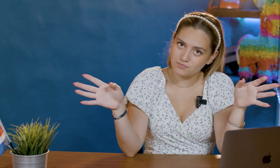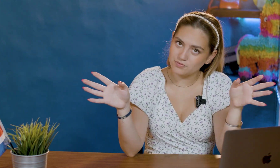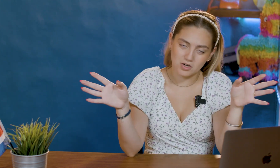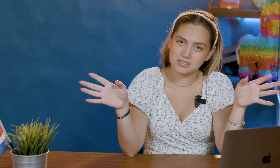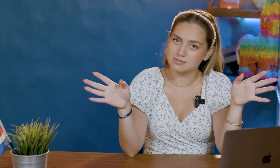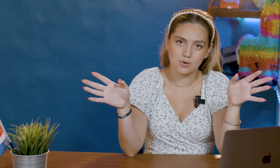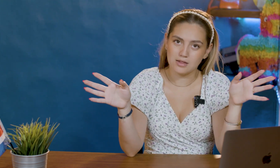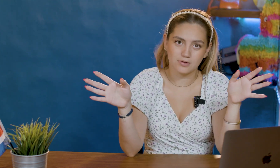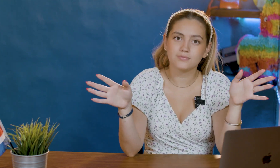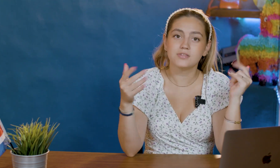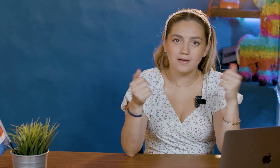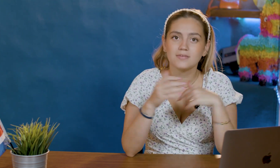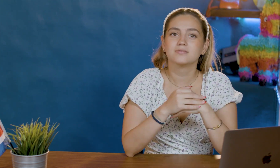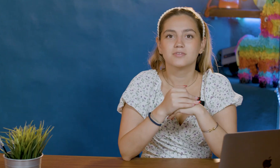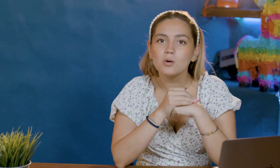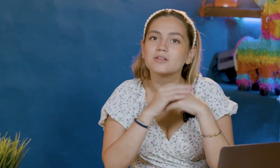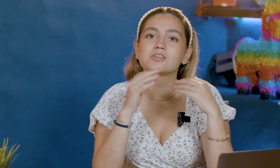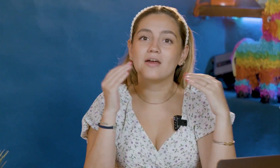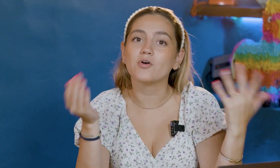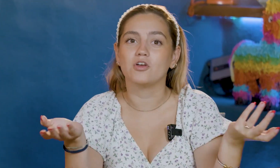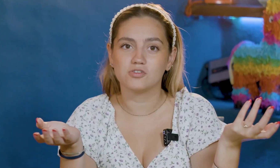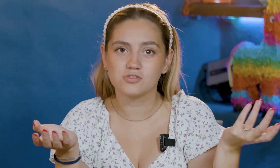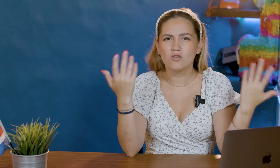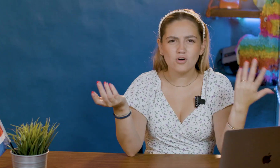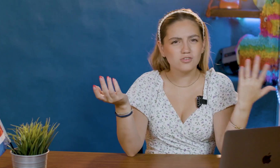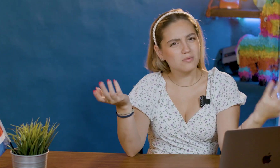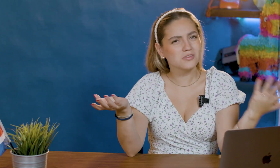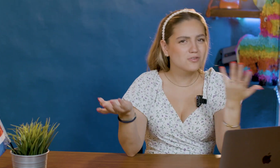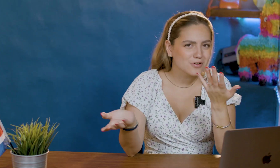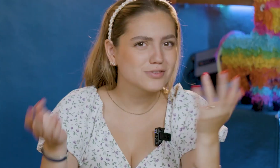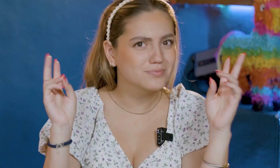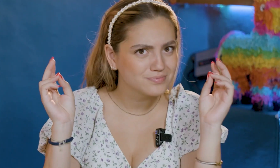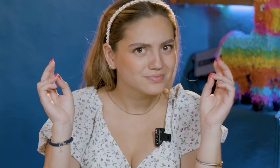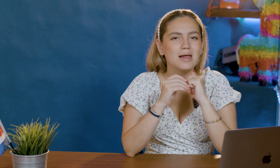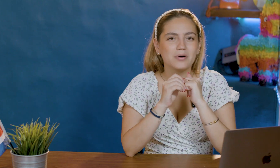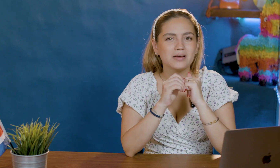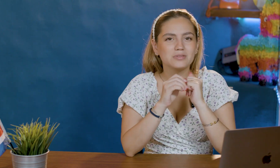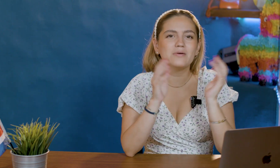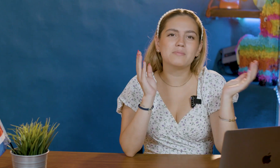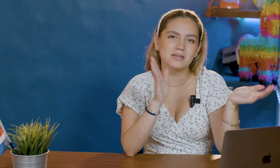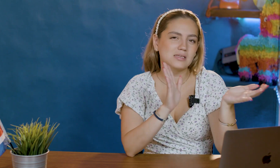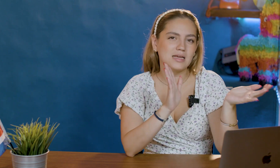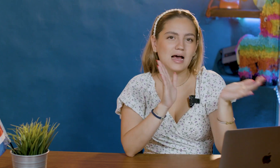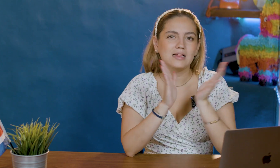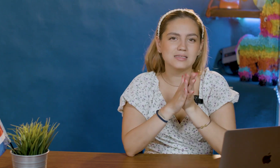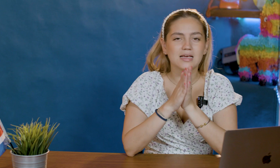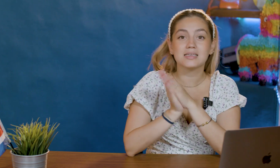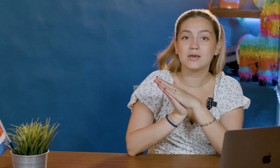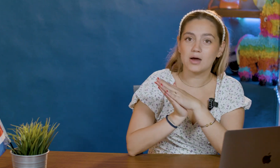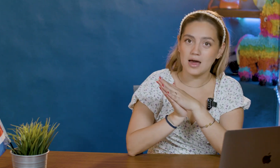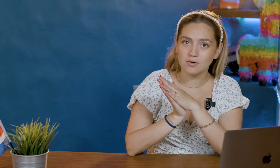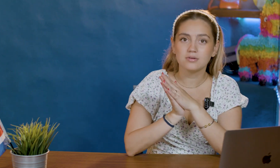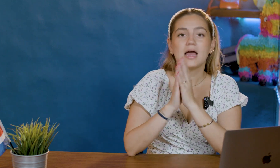al caso con el que estamos hablando. Sí, documentos erróneos. ¿O no son documentos erróneos? El Poder Ejecutivo, en vez de salir a